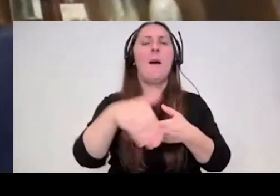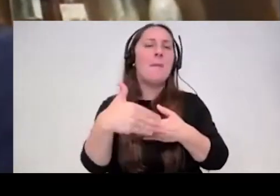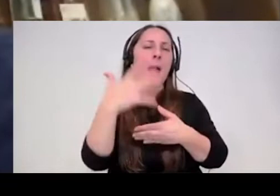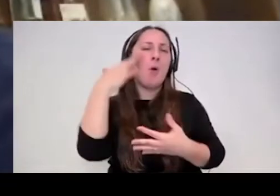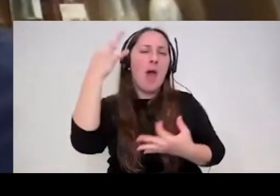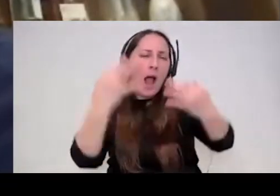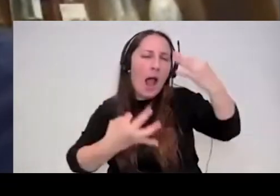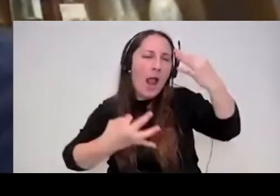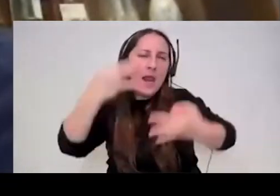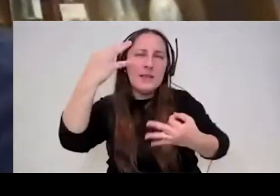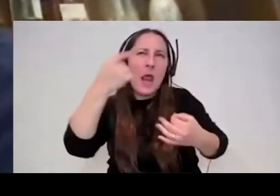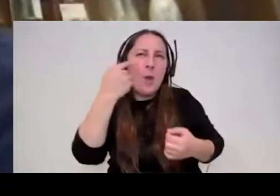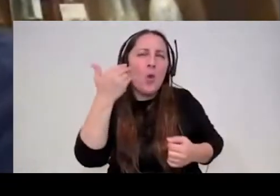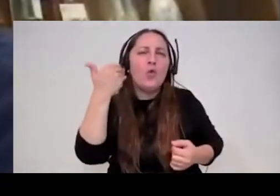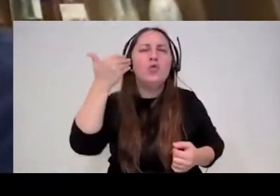proyección estratégica